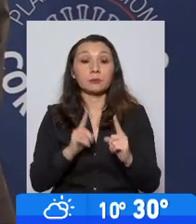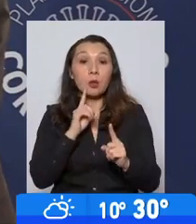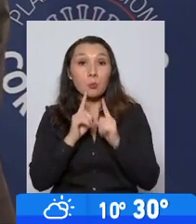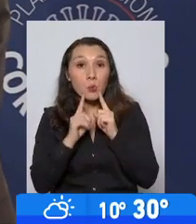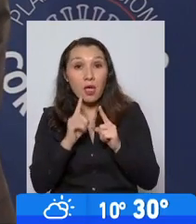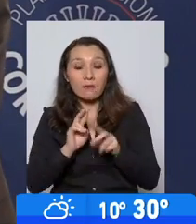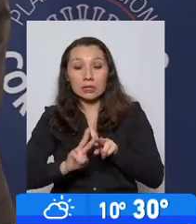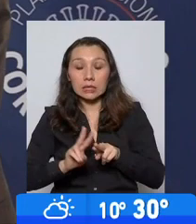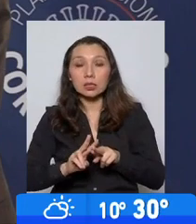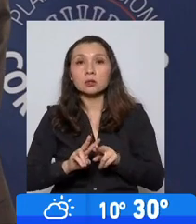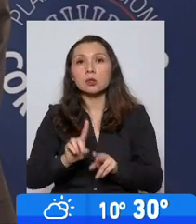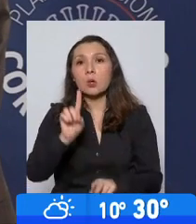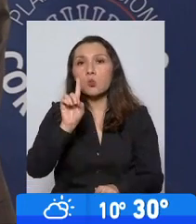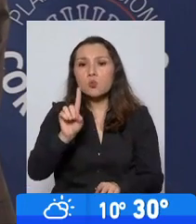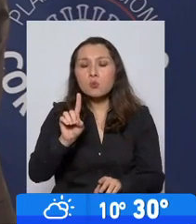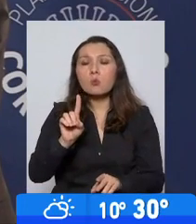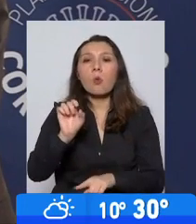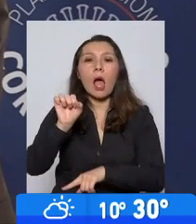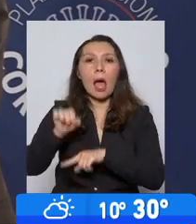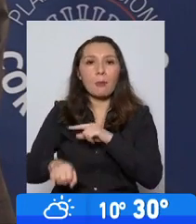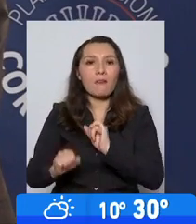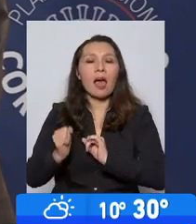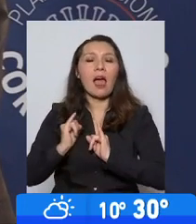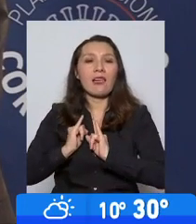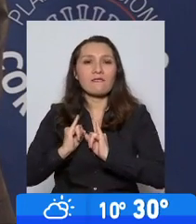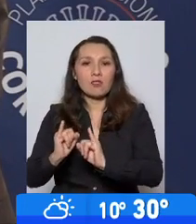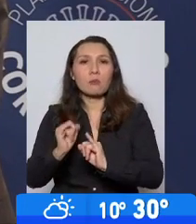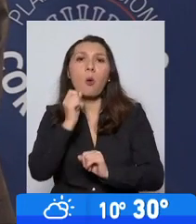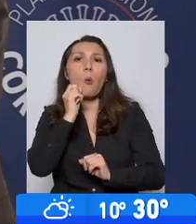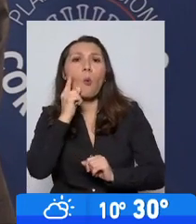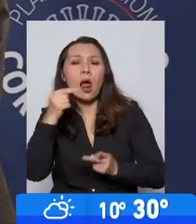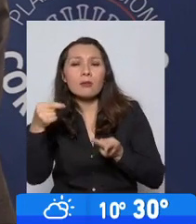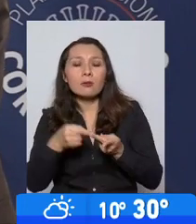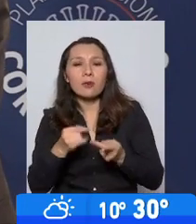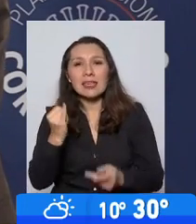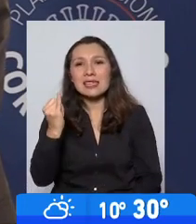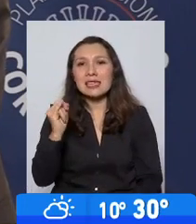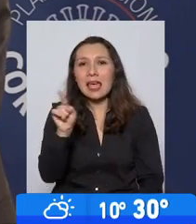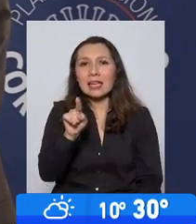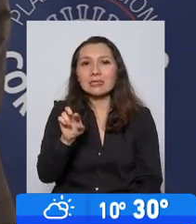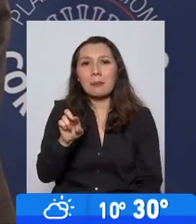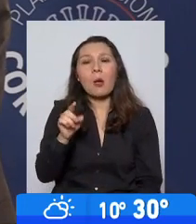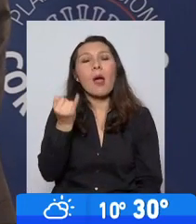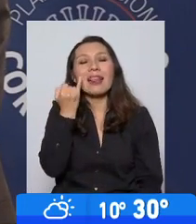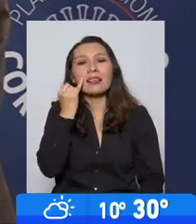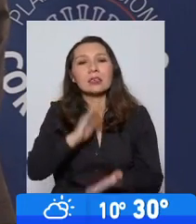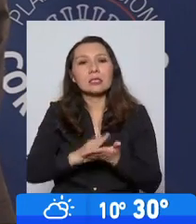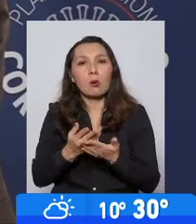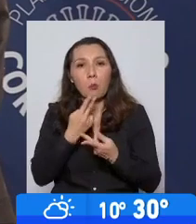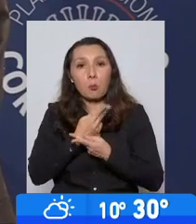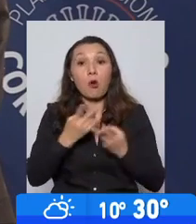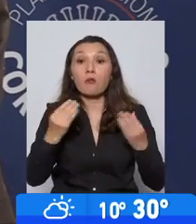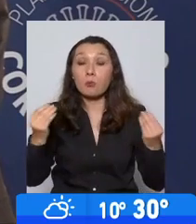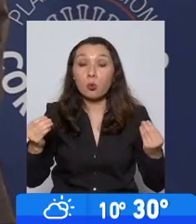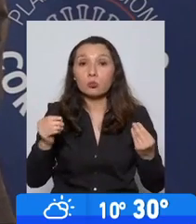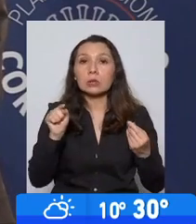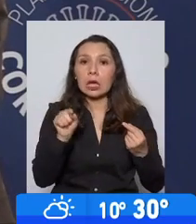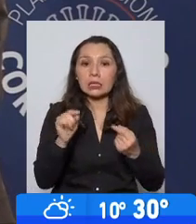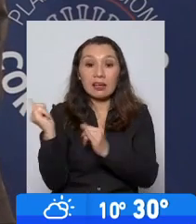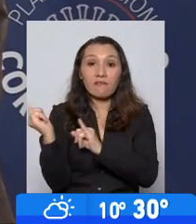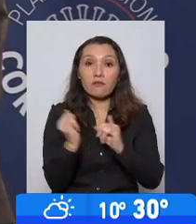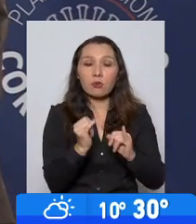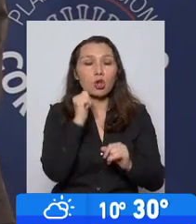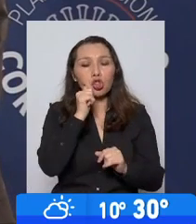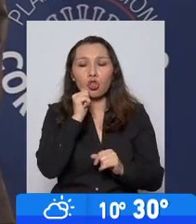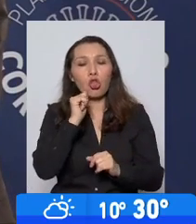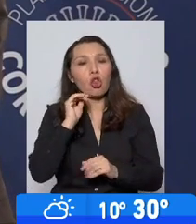que se use sea uno de los que ha informado el Instituto de Salud Pública como válidos, y todo ese informe se